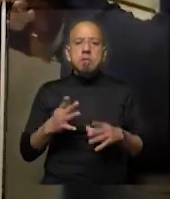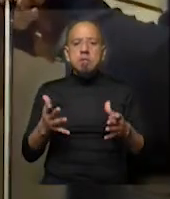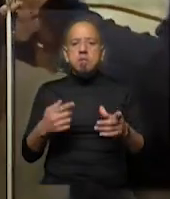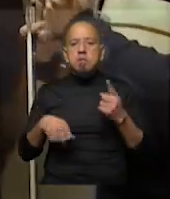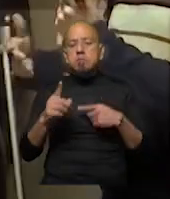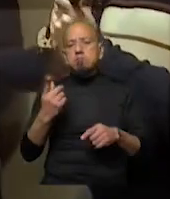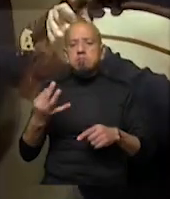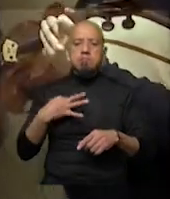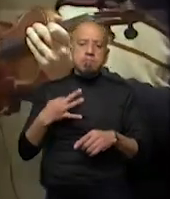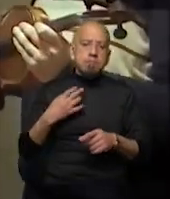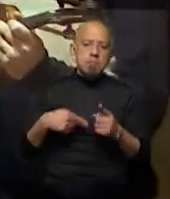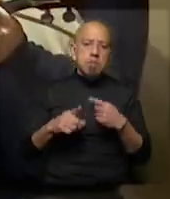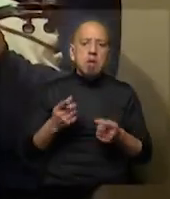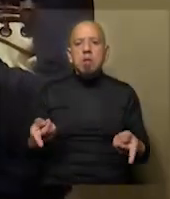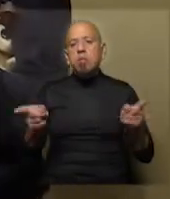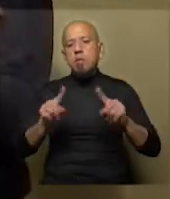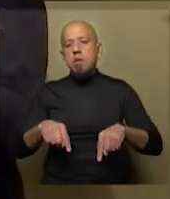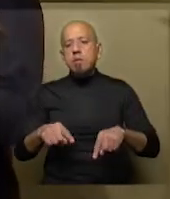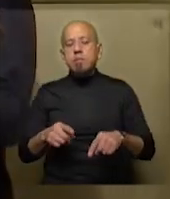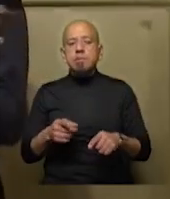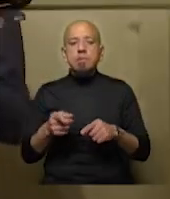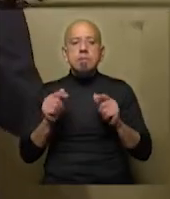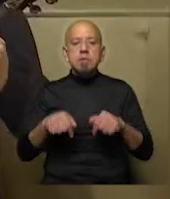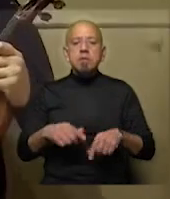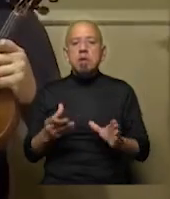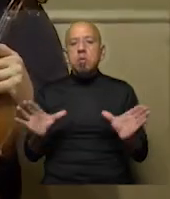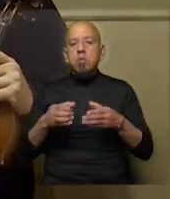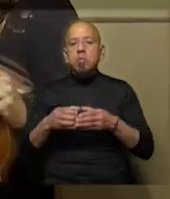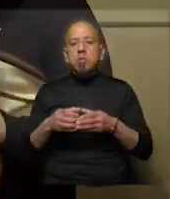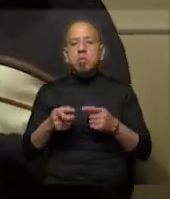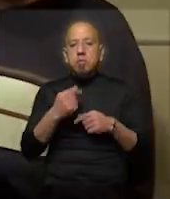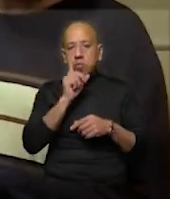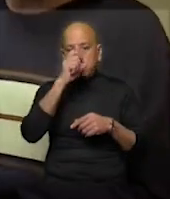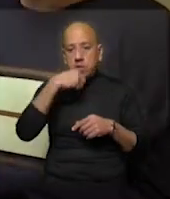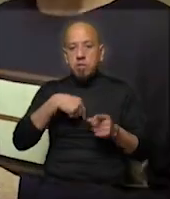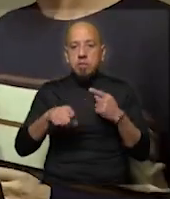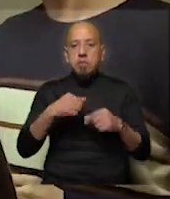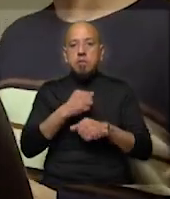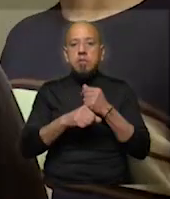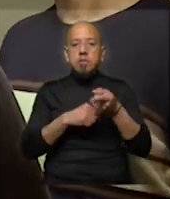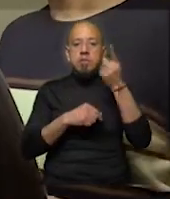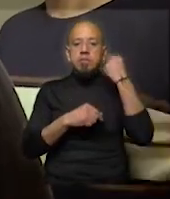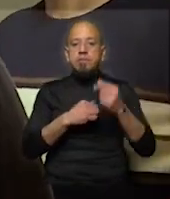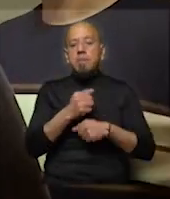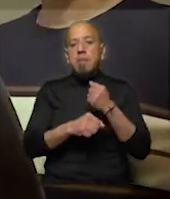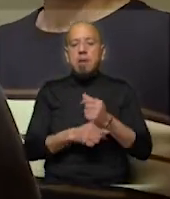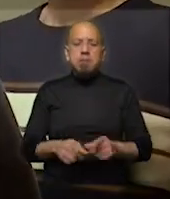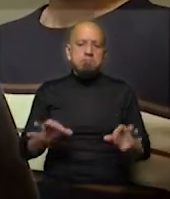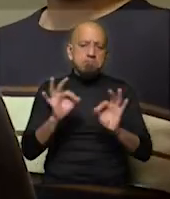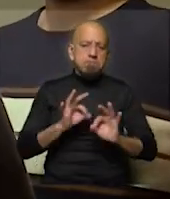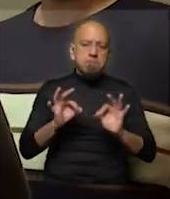en los últimos tiempos es como la vuelta de esta banda a tocar en Montevideo no este año el año pasado no tocamos prácticamente nada